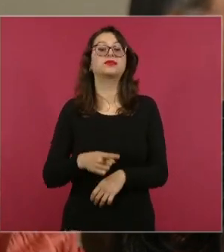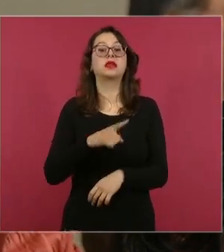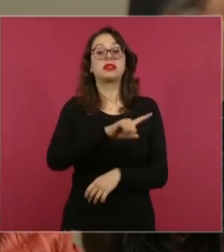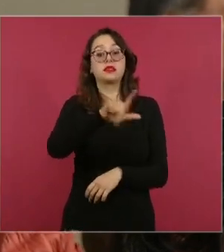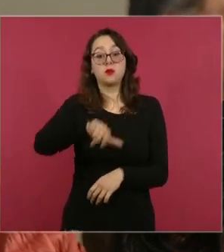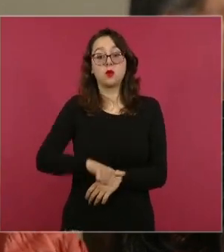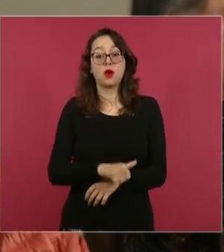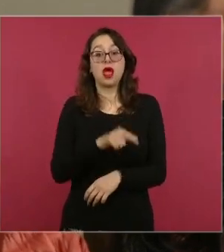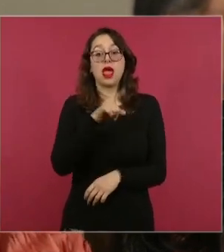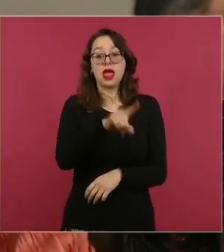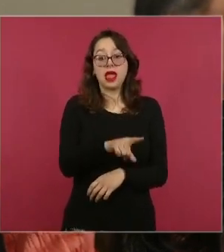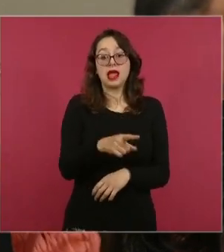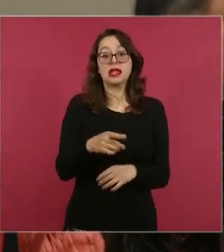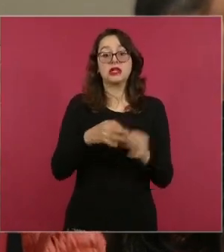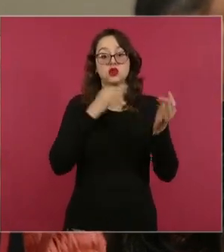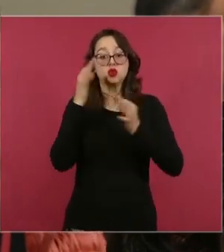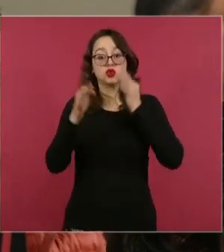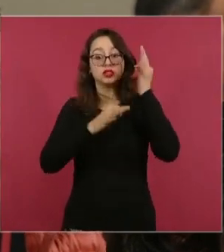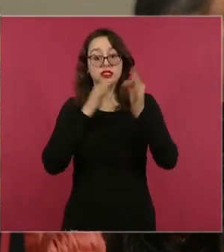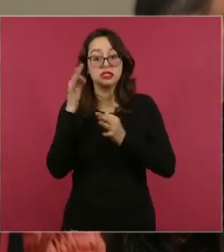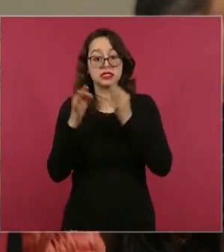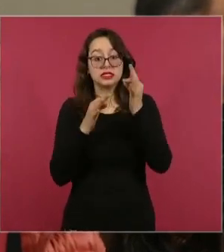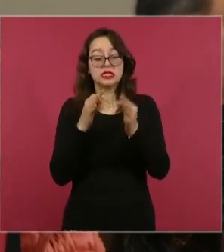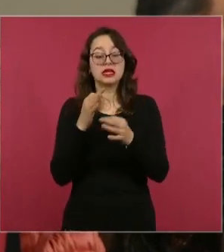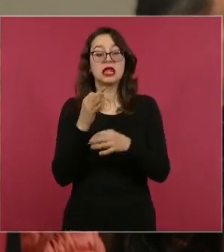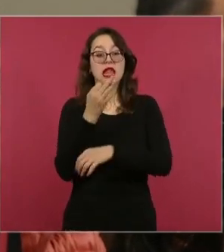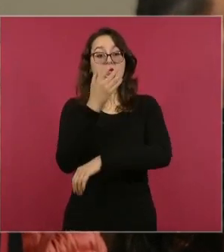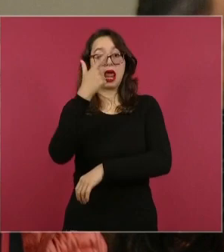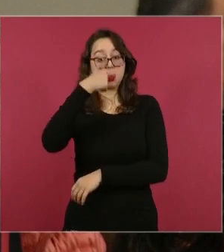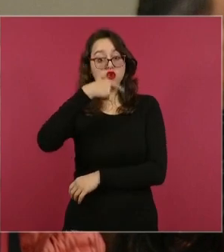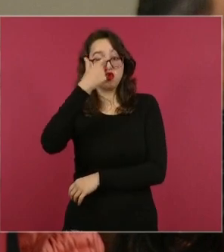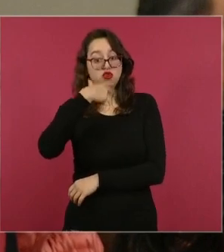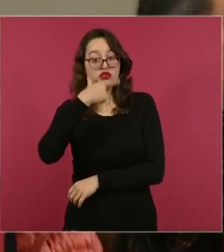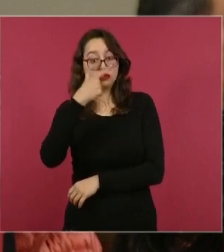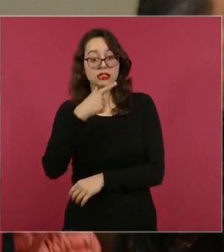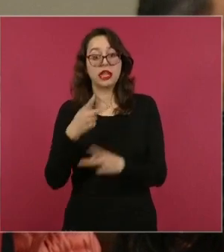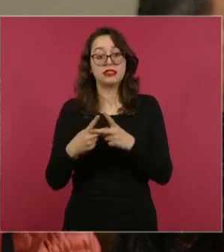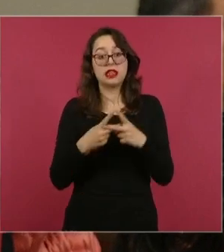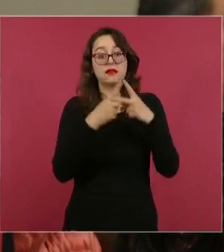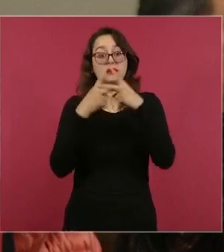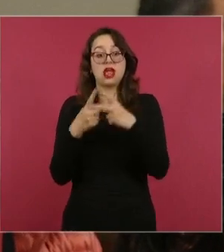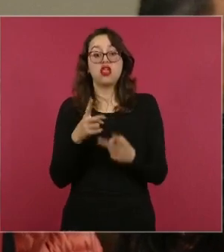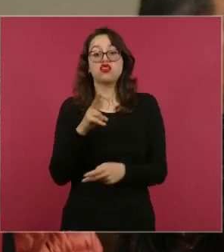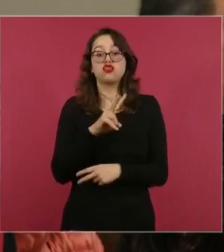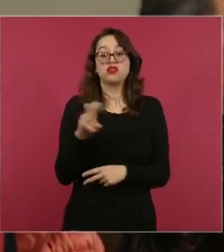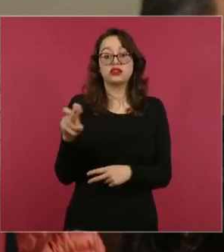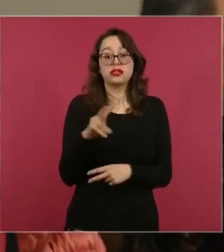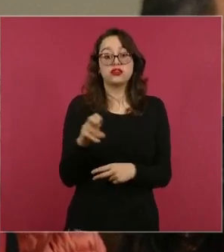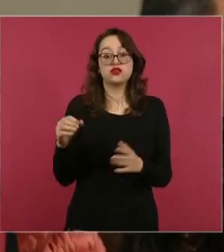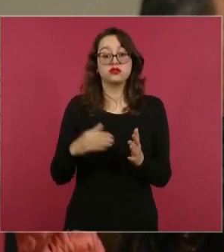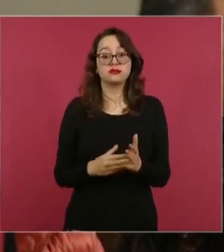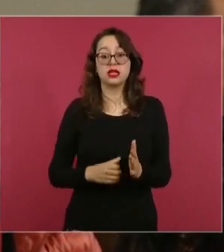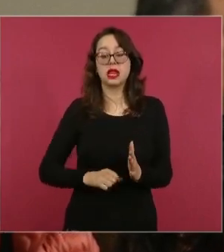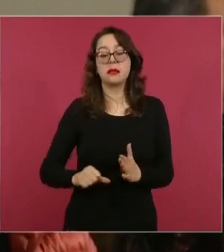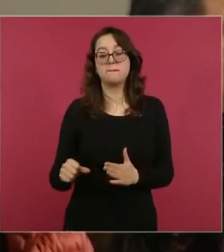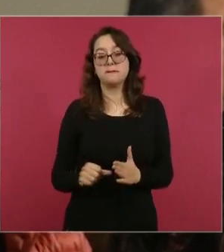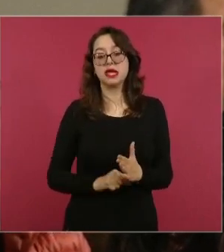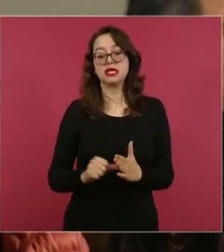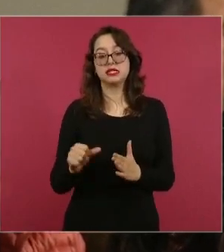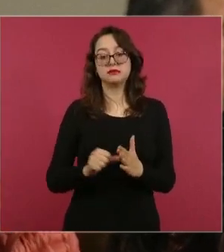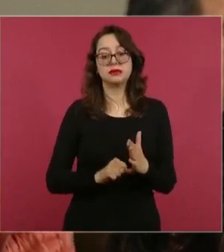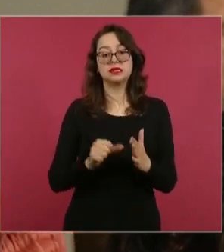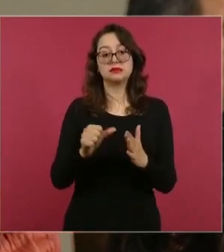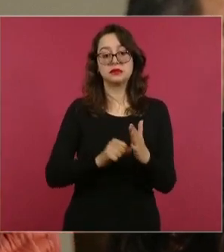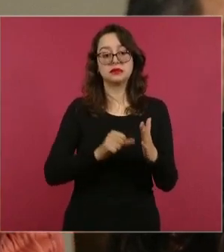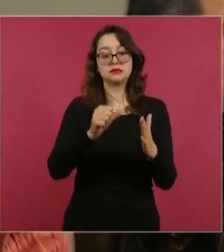mensuales por conducir el noticiero de Televisa eh su yate como lo comenté valorado en